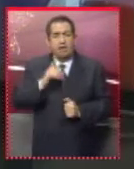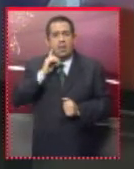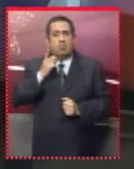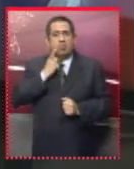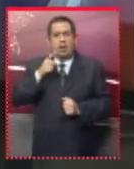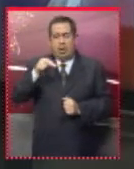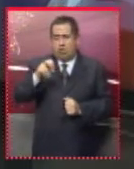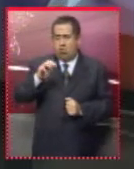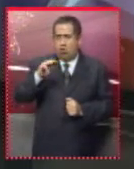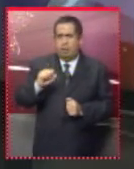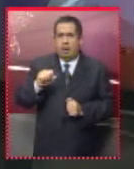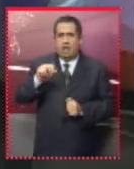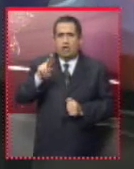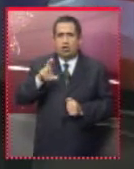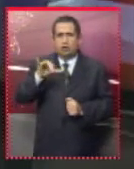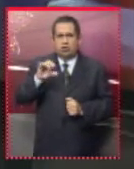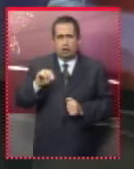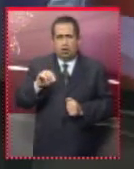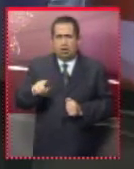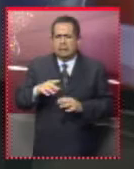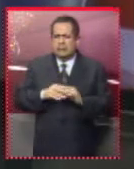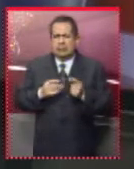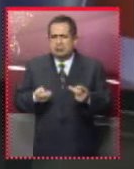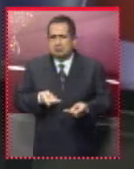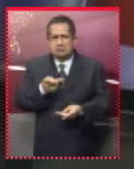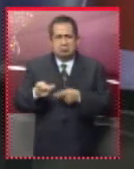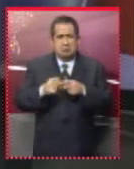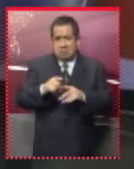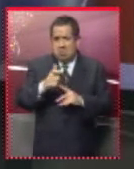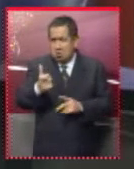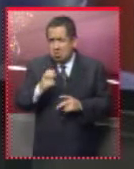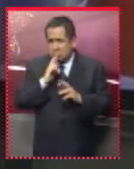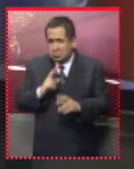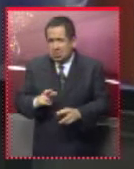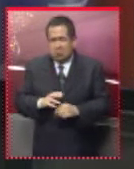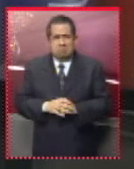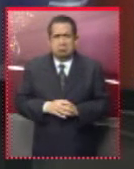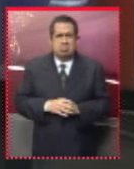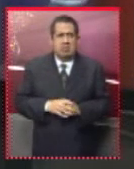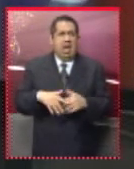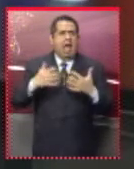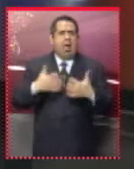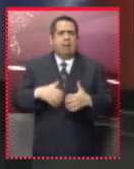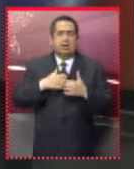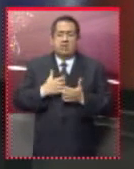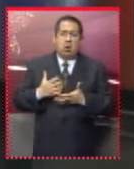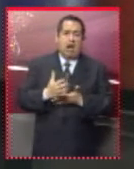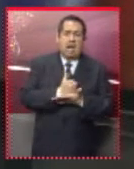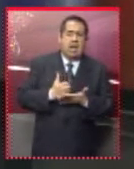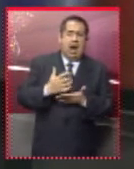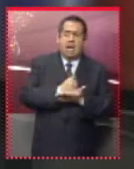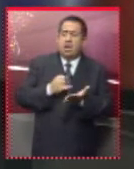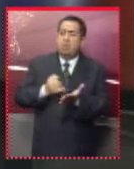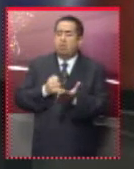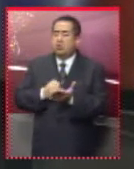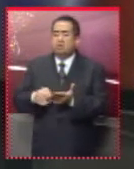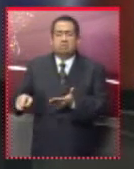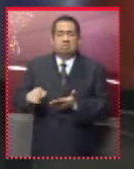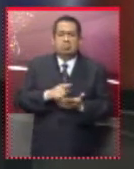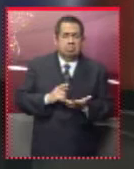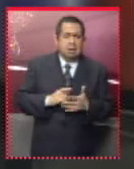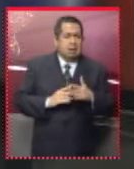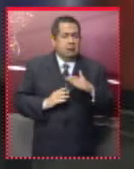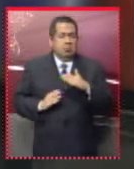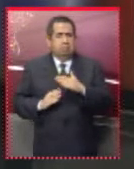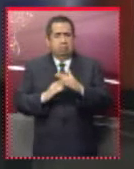Norma Rocío Nale García cuestionó los resultados económicos, indicó que los empresarios que obtienen ganancias a costa de los contribuyentes frenan el crecimiento